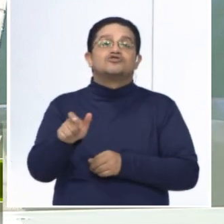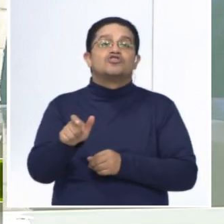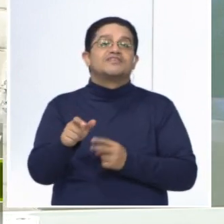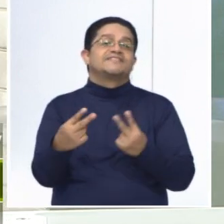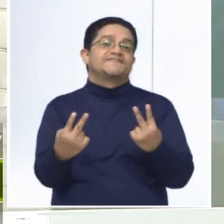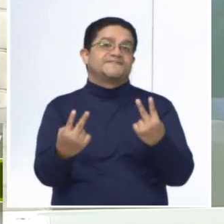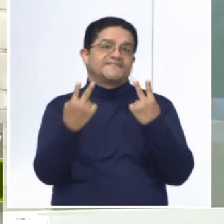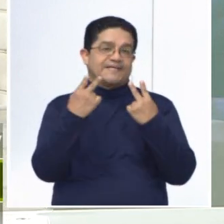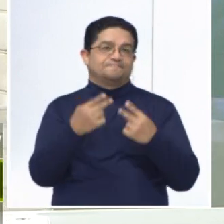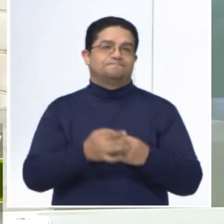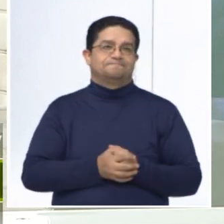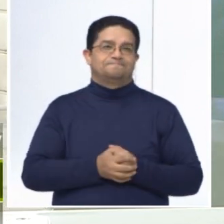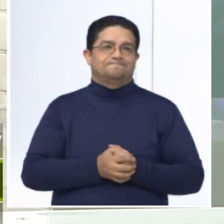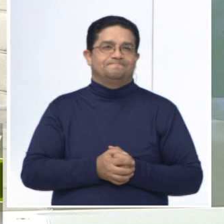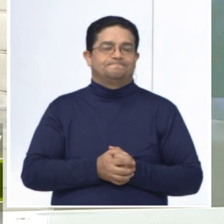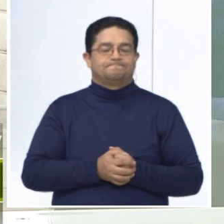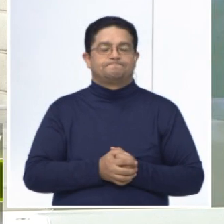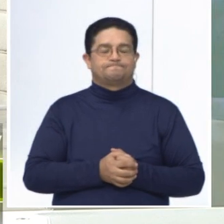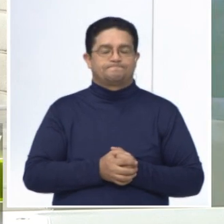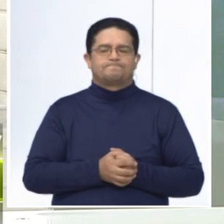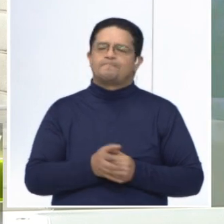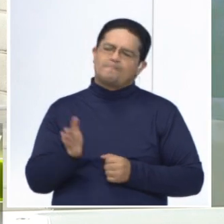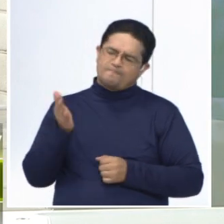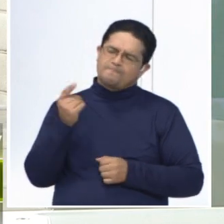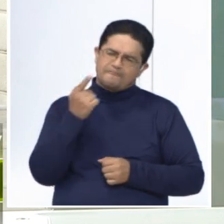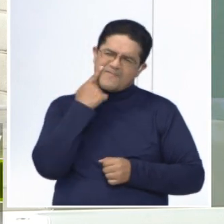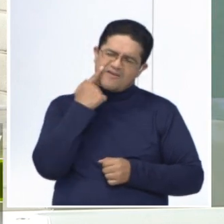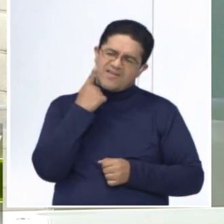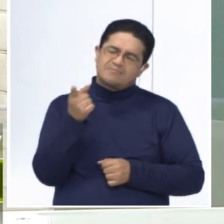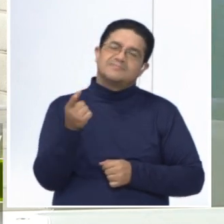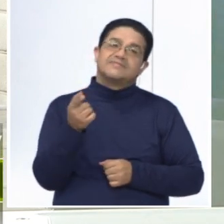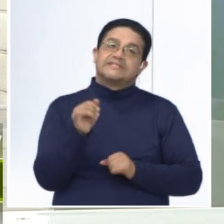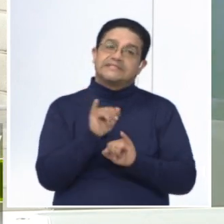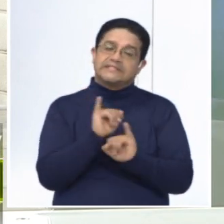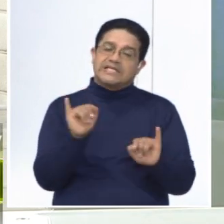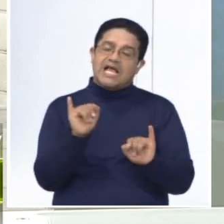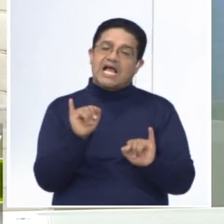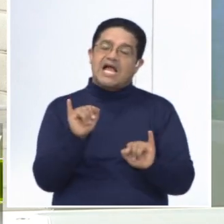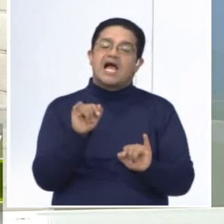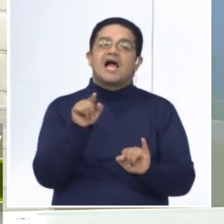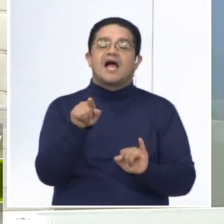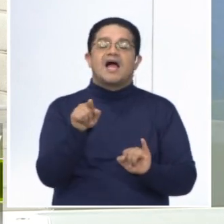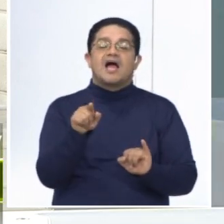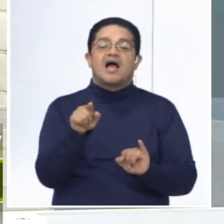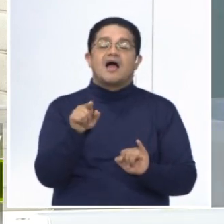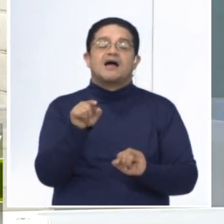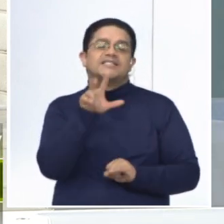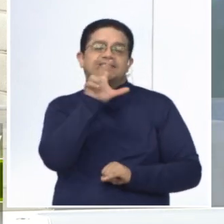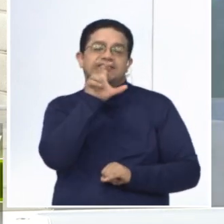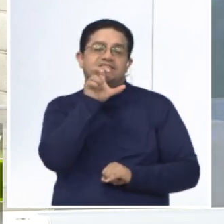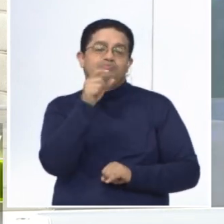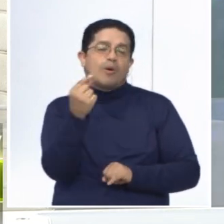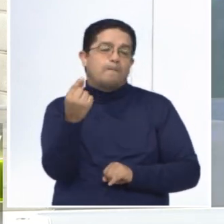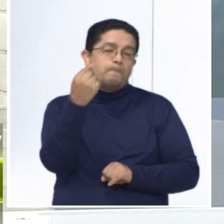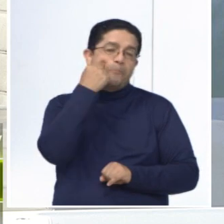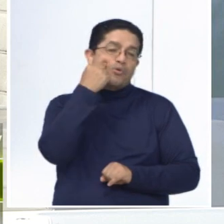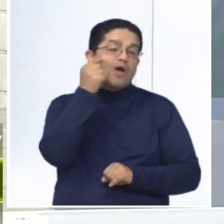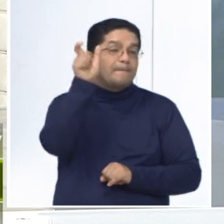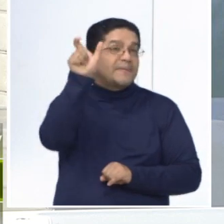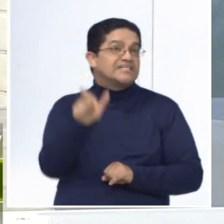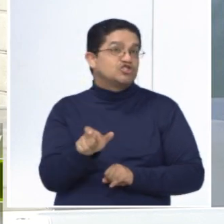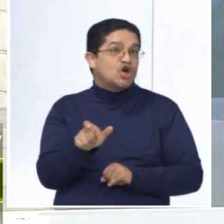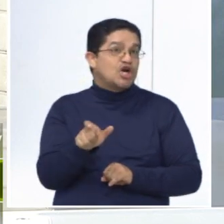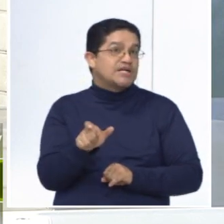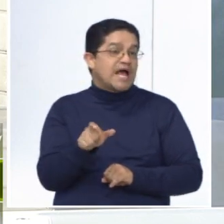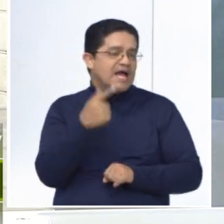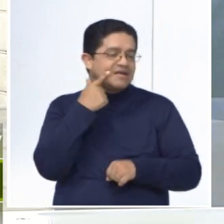con nosotros. Vamos a ver, bueno, veíamos entonces que cuando el chipo pica a una persona, él va a